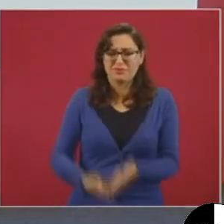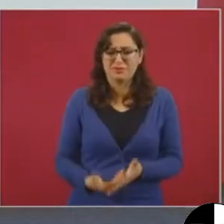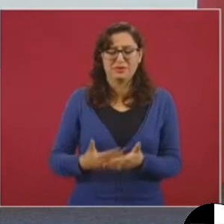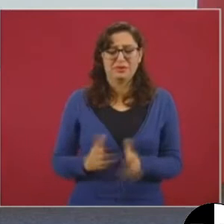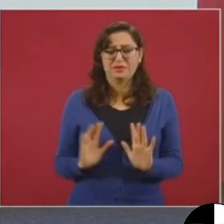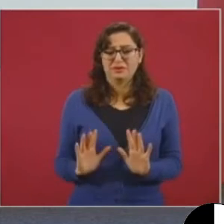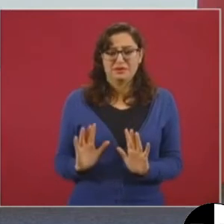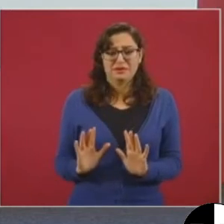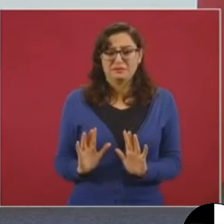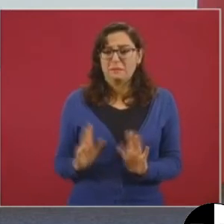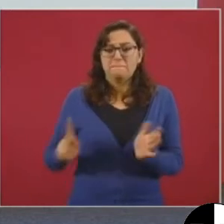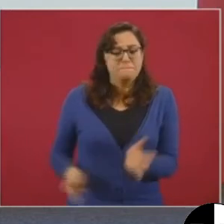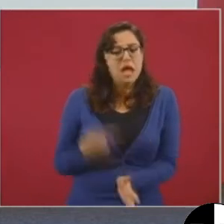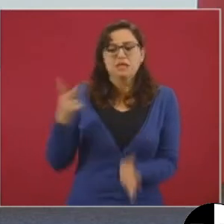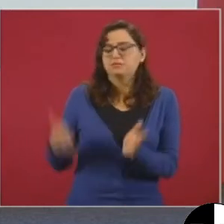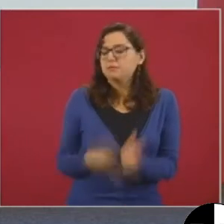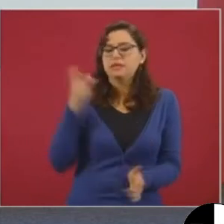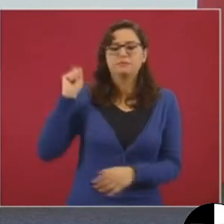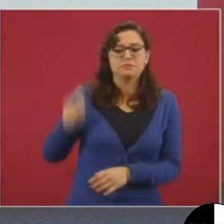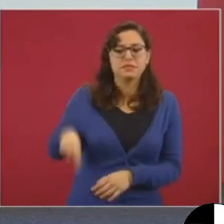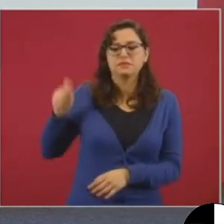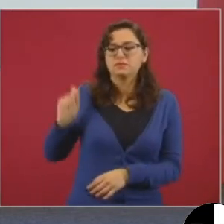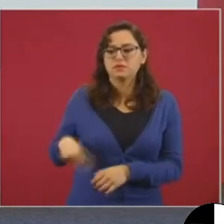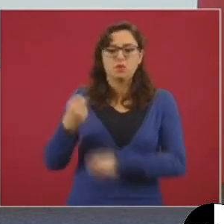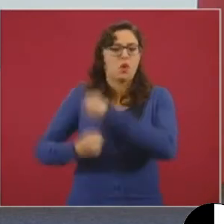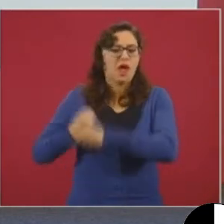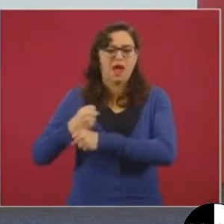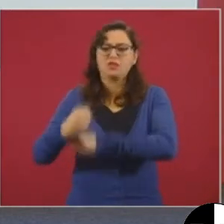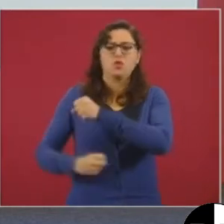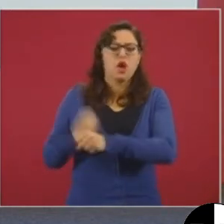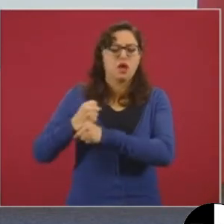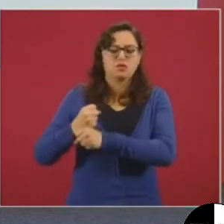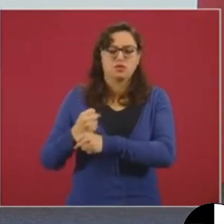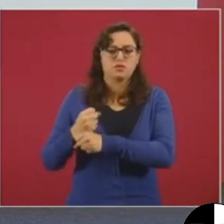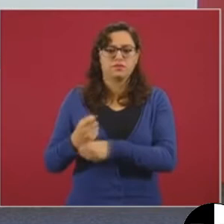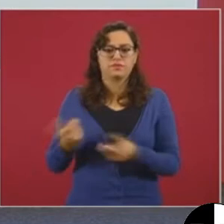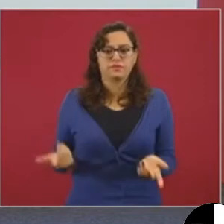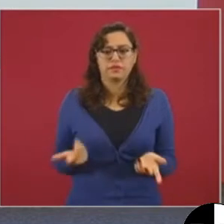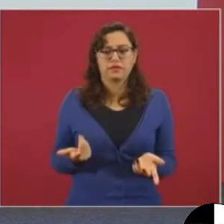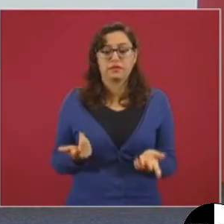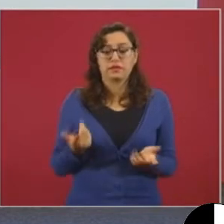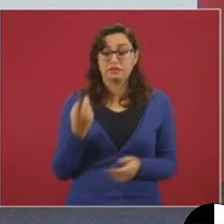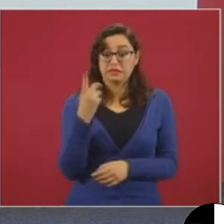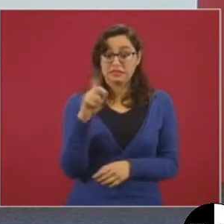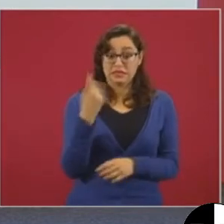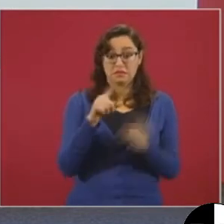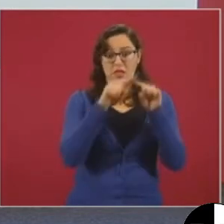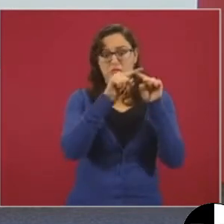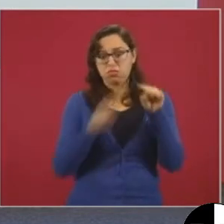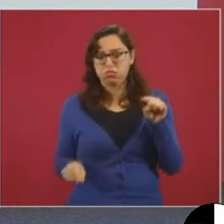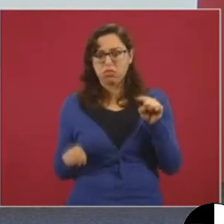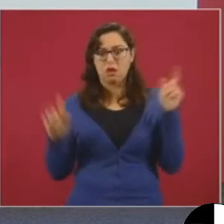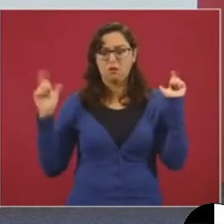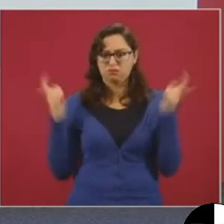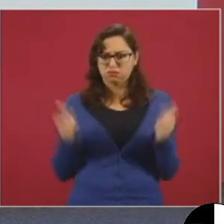completa, y es la misma tendencia. Y en diciembre